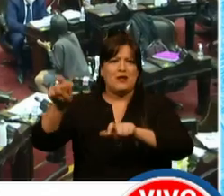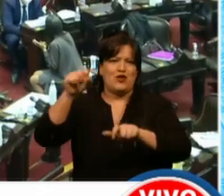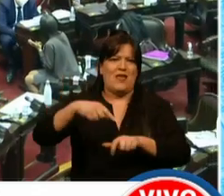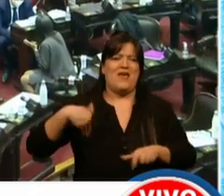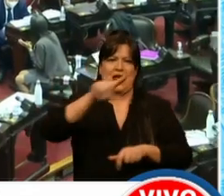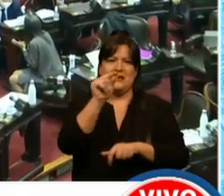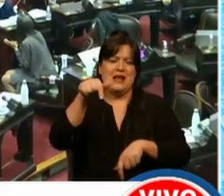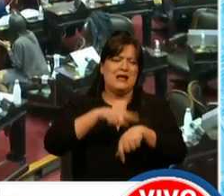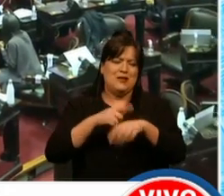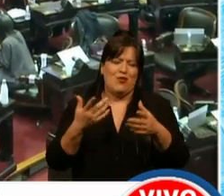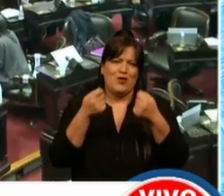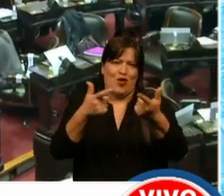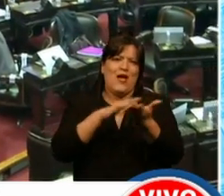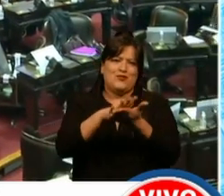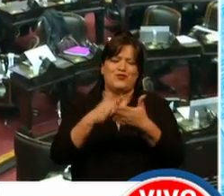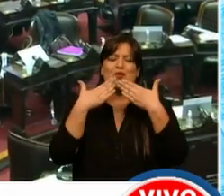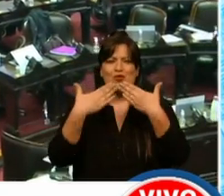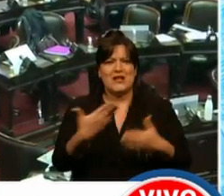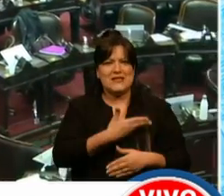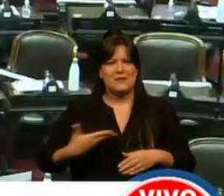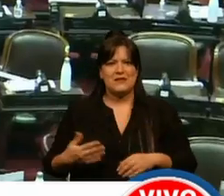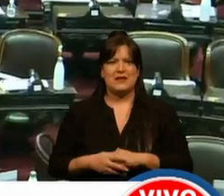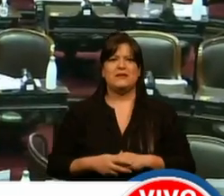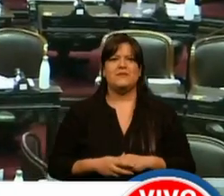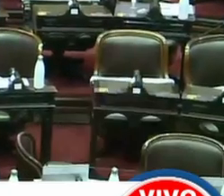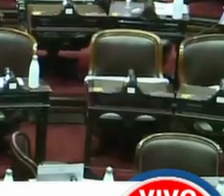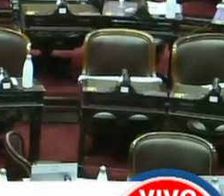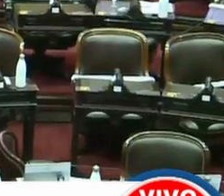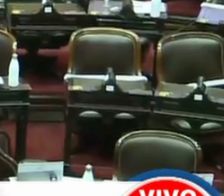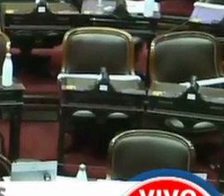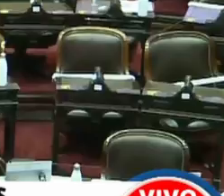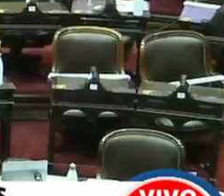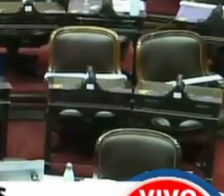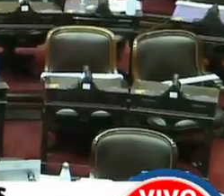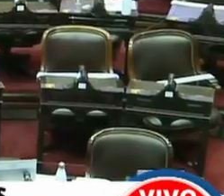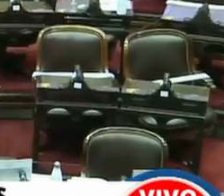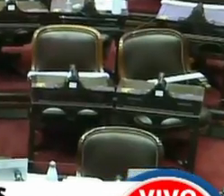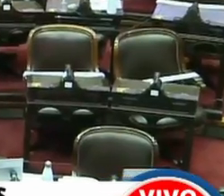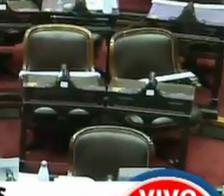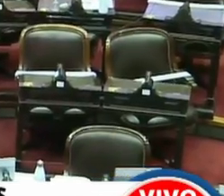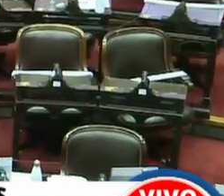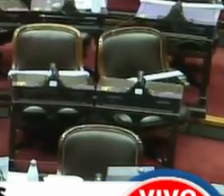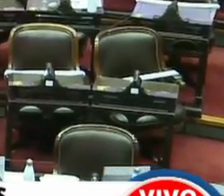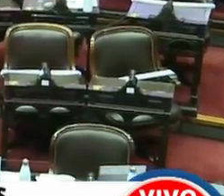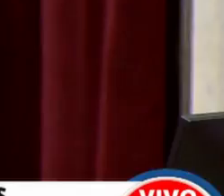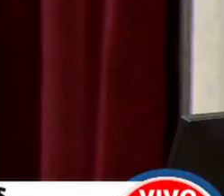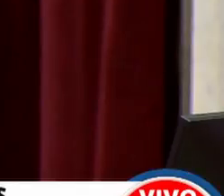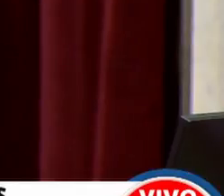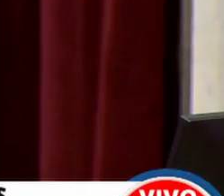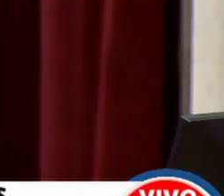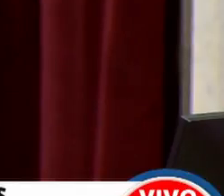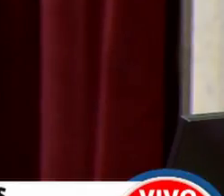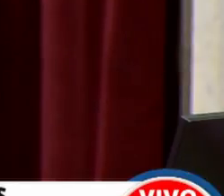muchas gracias al señor presidente muchas gracias diputado alberto allende tiene la palabra el diputado